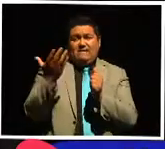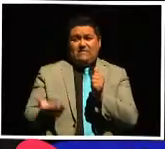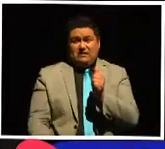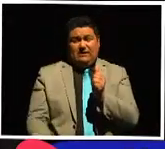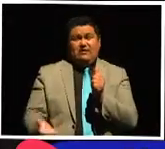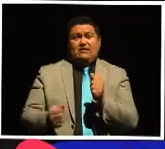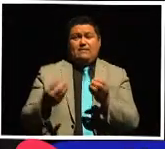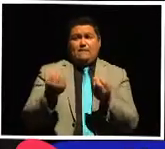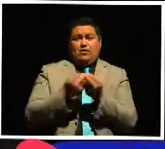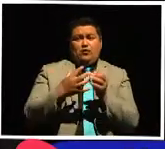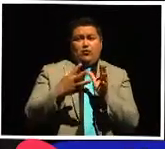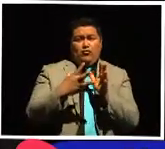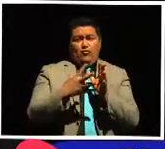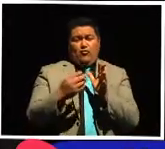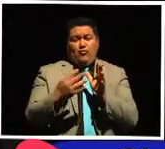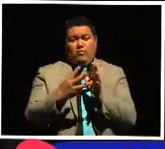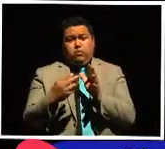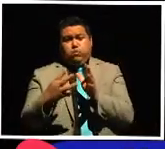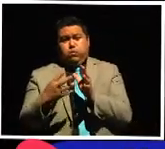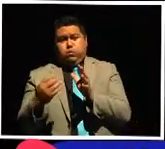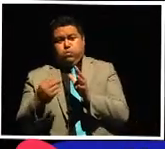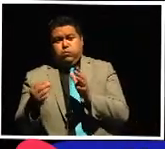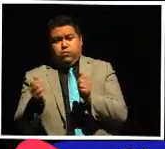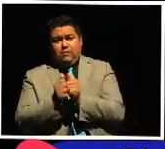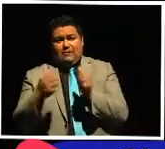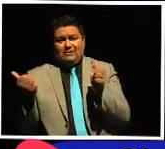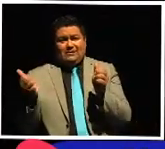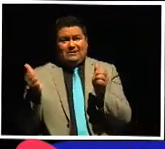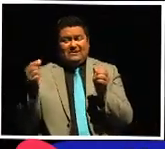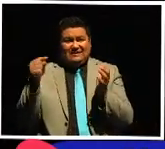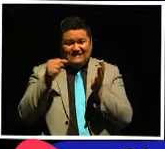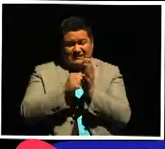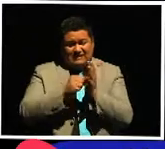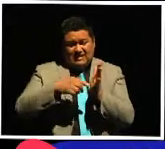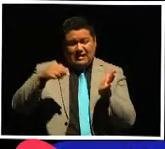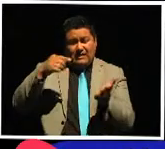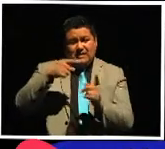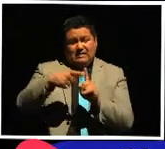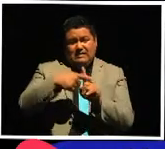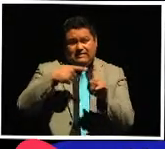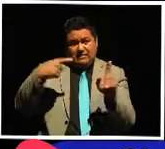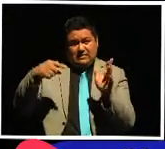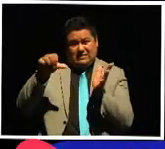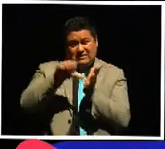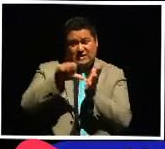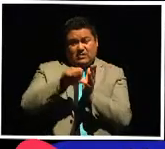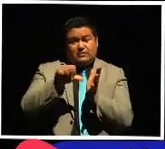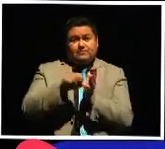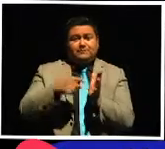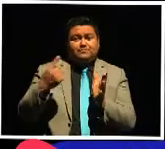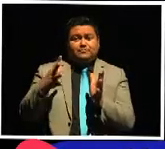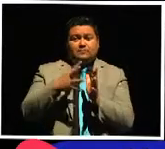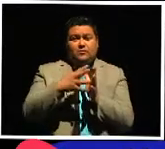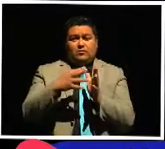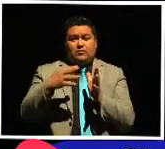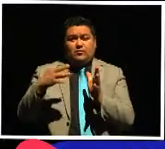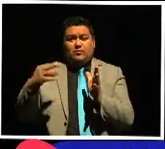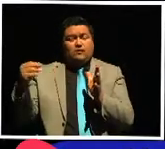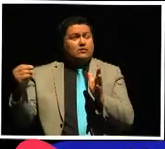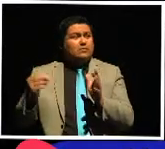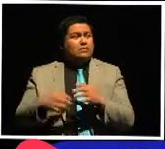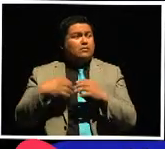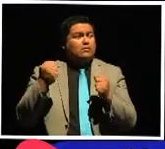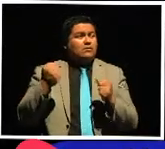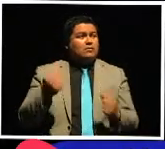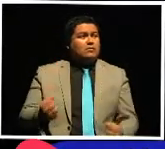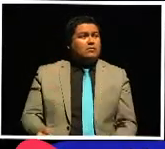es muy fuerte. Entonces, si tú paras muy cerca de este punto en el medio, la fuerza de gravedad es tanto que no puede salir nada. Tú puedes